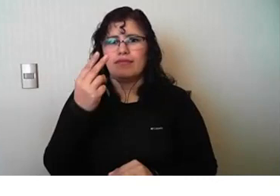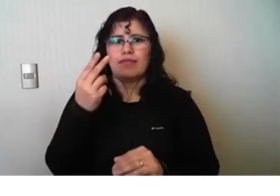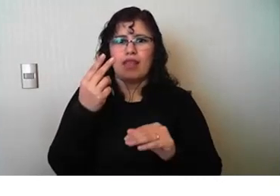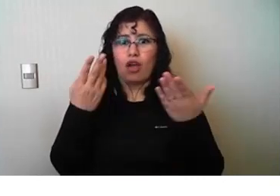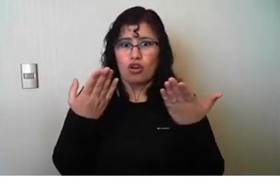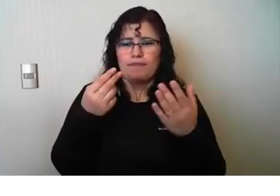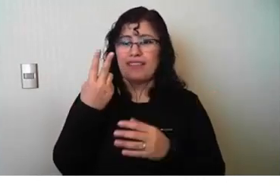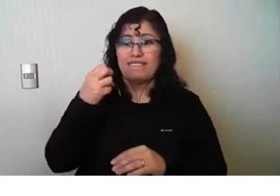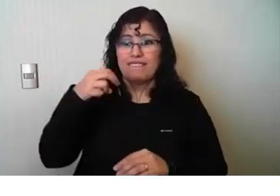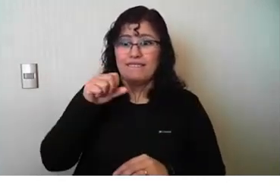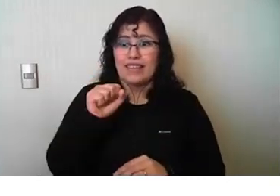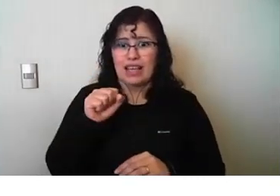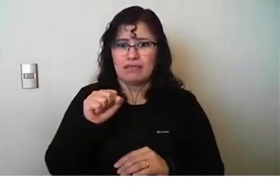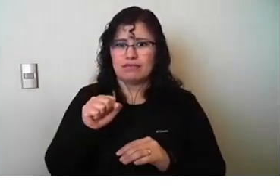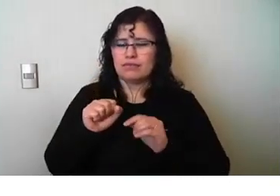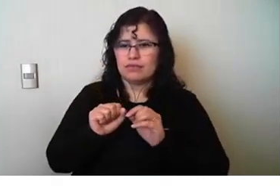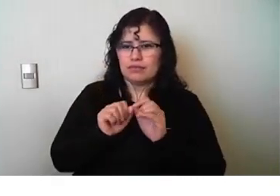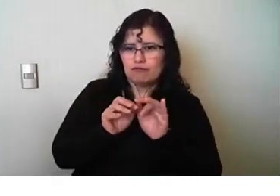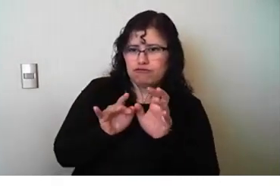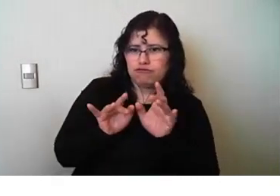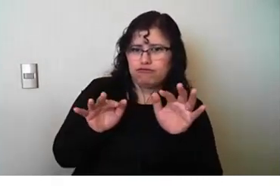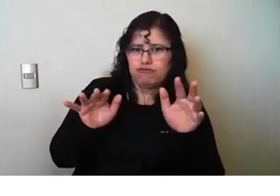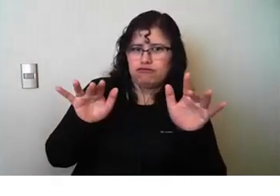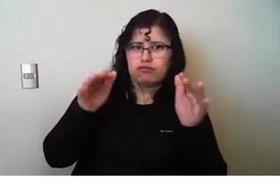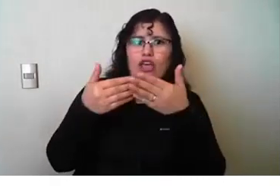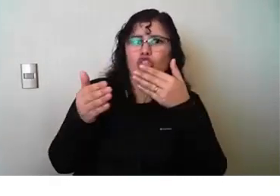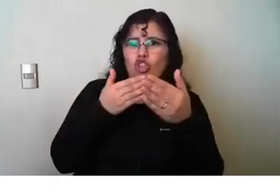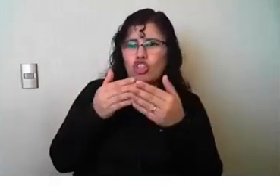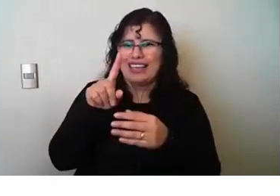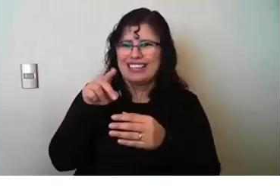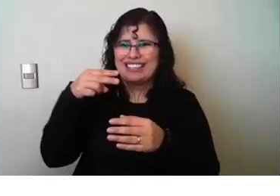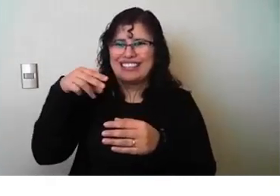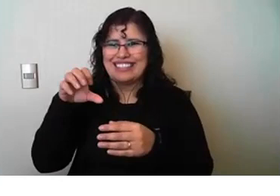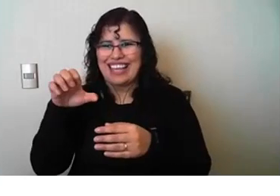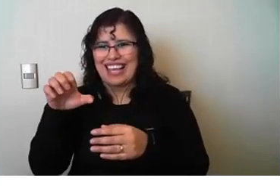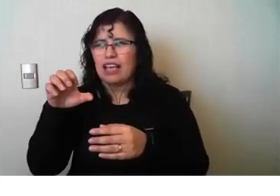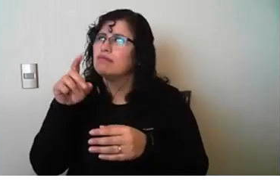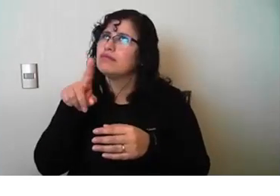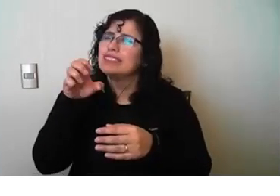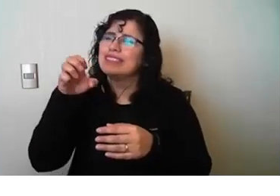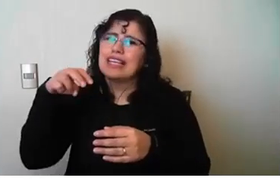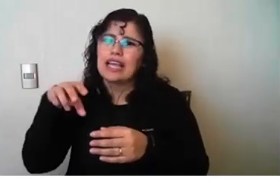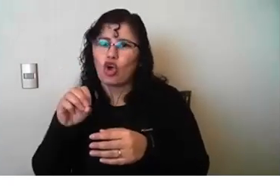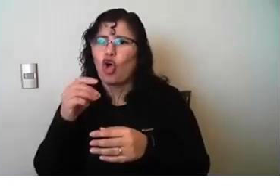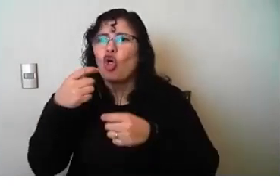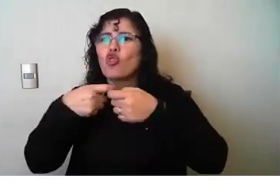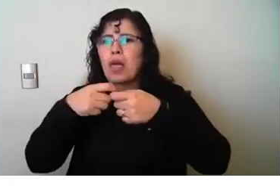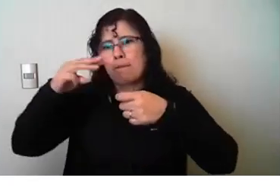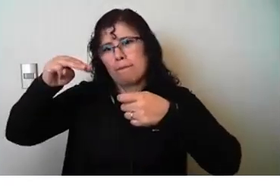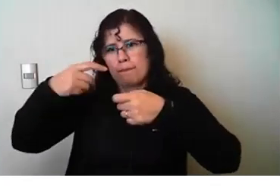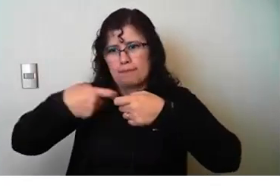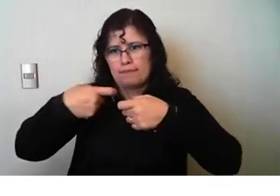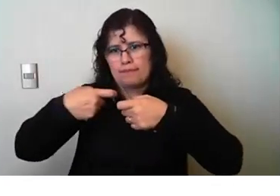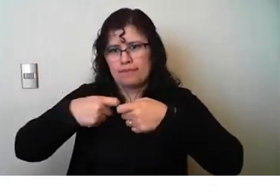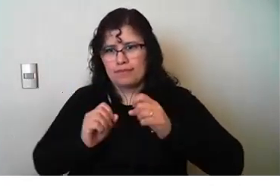drenan la sangre hacia senos durales. Y los senos durales son